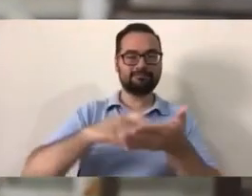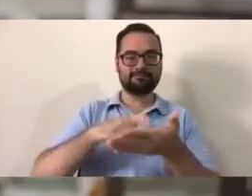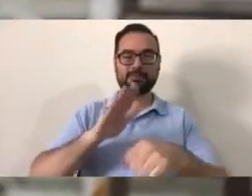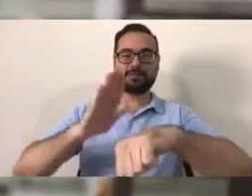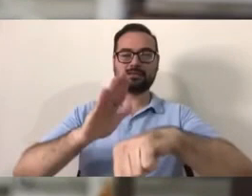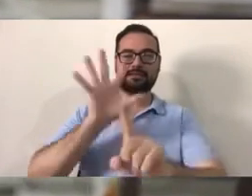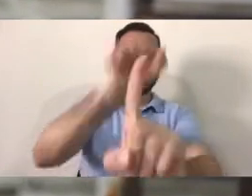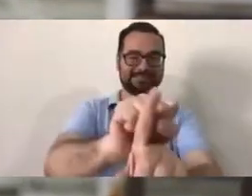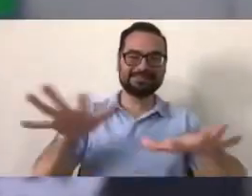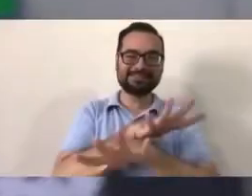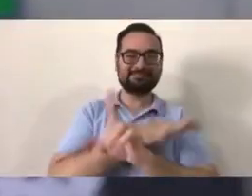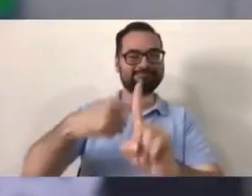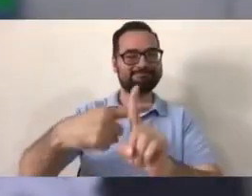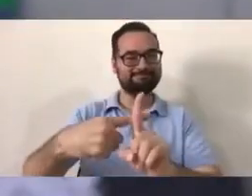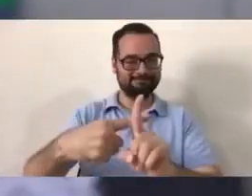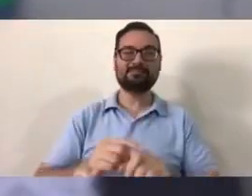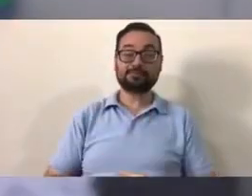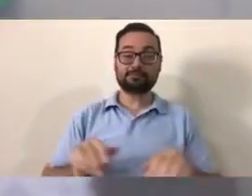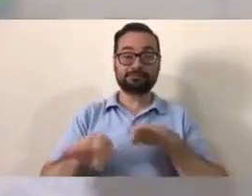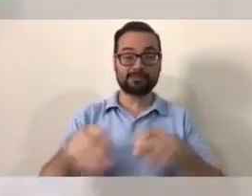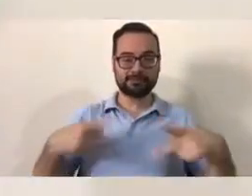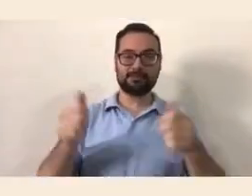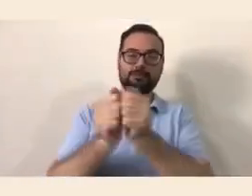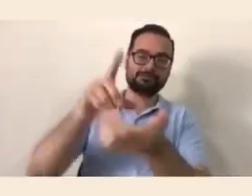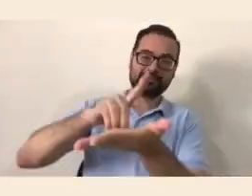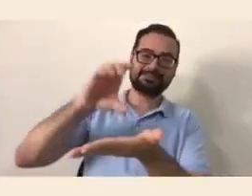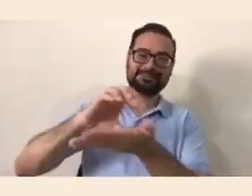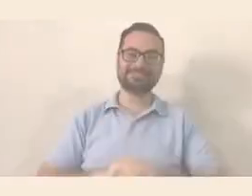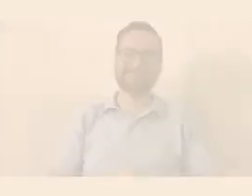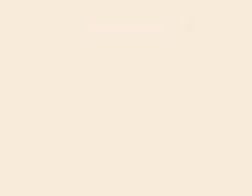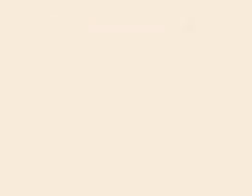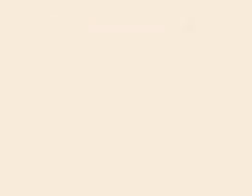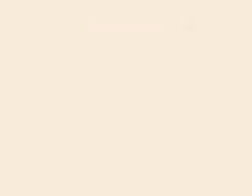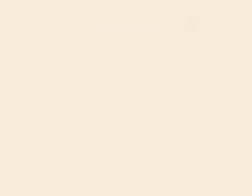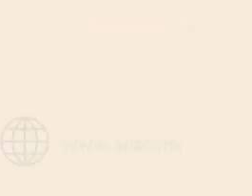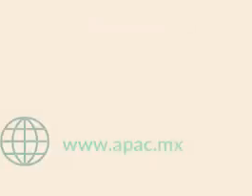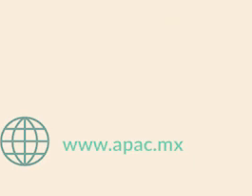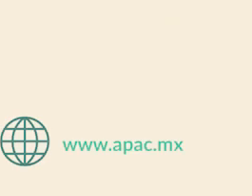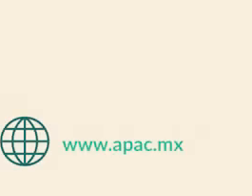paso más para alcanzar un cambio positivo en el panorama laboral de las personas con discapacidad.